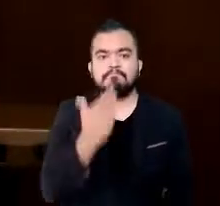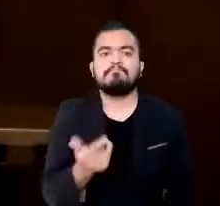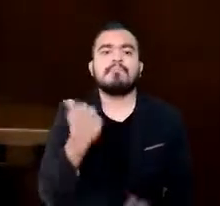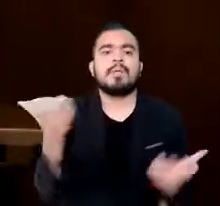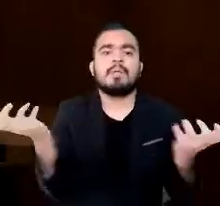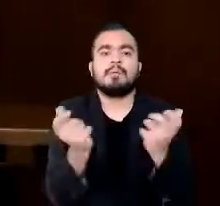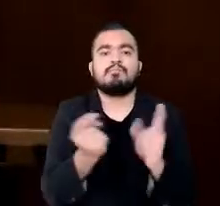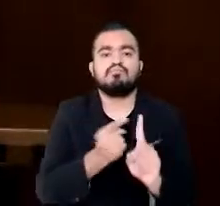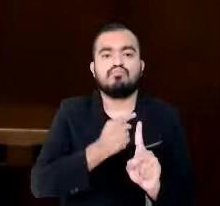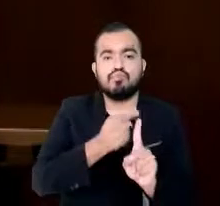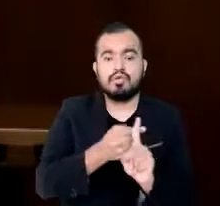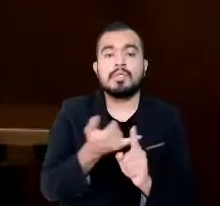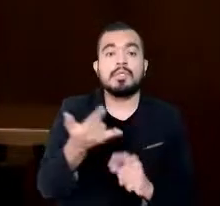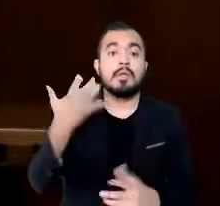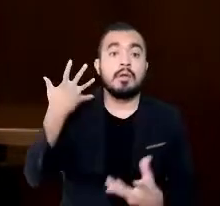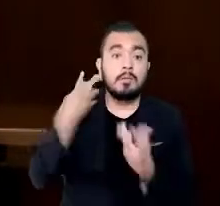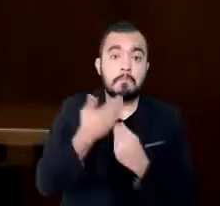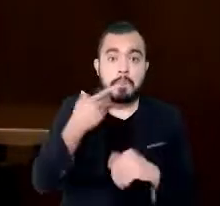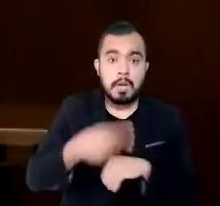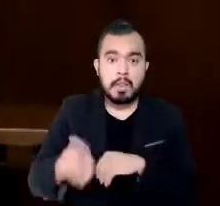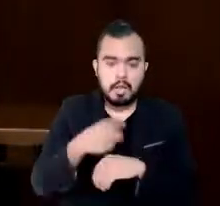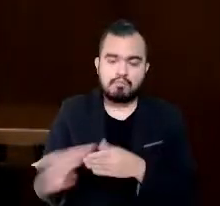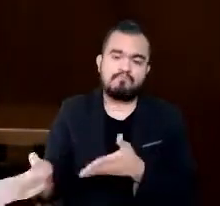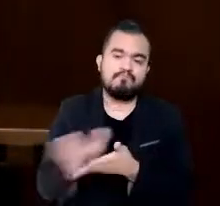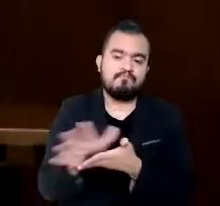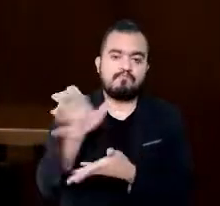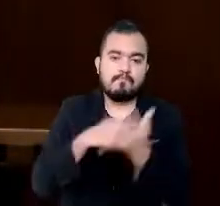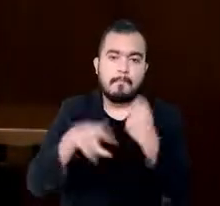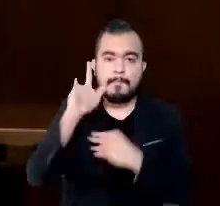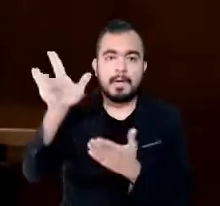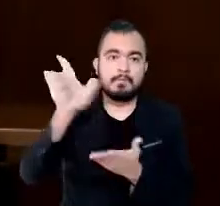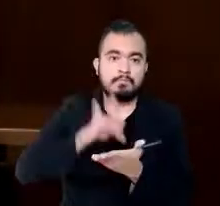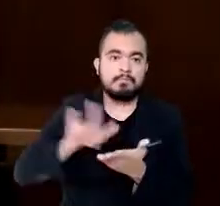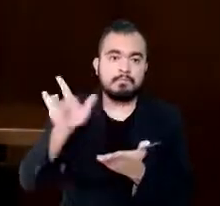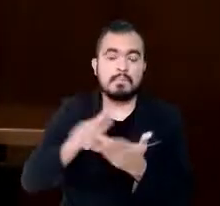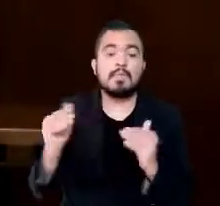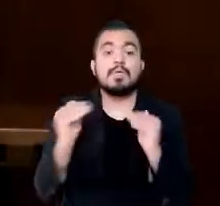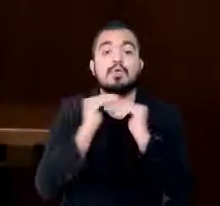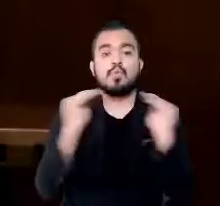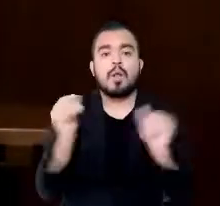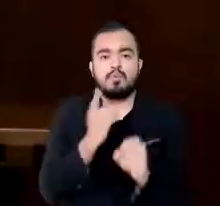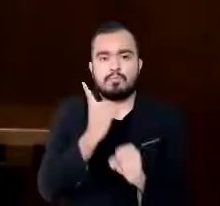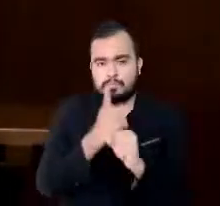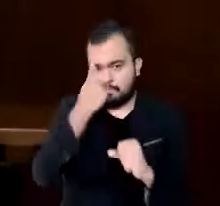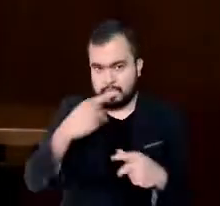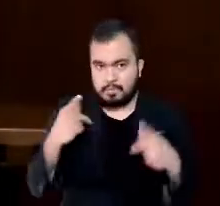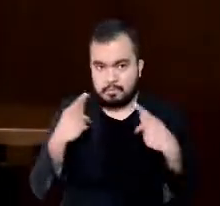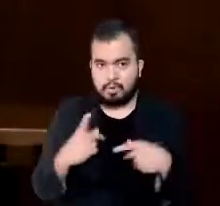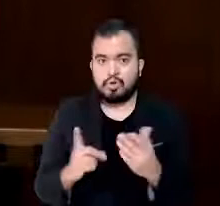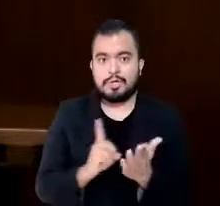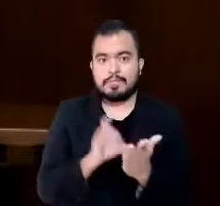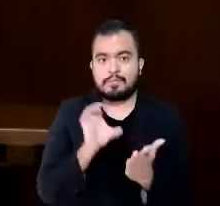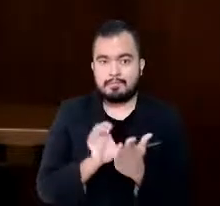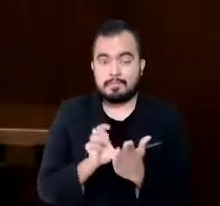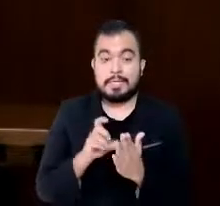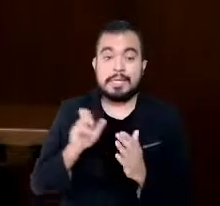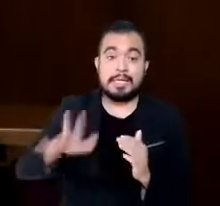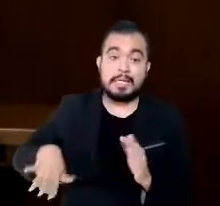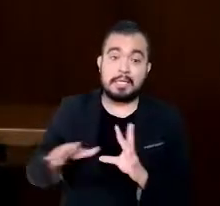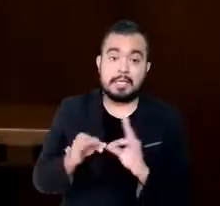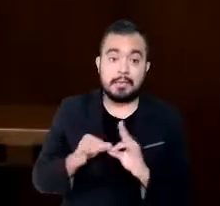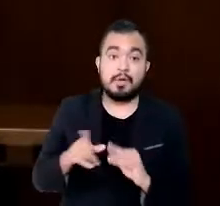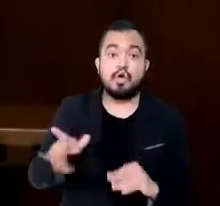y compensatorias a favor de la igualdad de oportunidades para las personas con discapacidad. Aunado a lo anterior, la